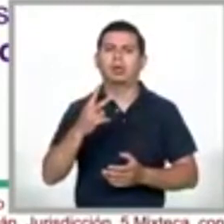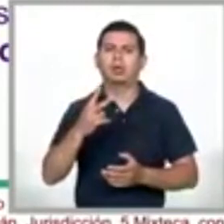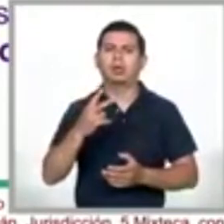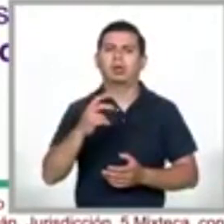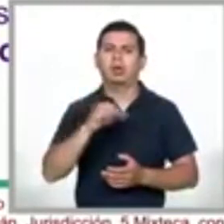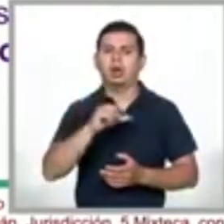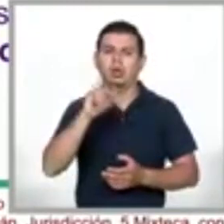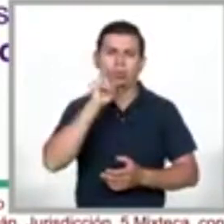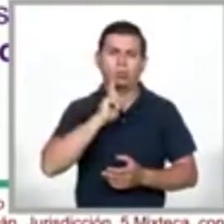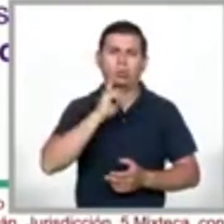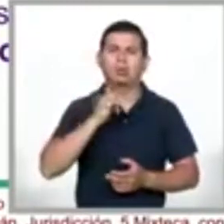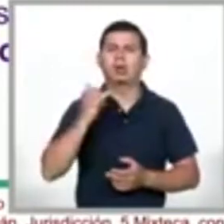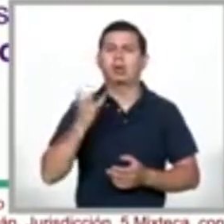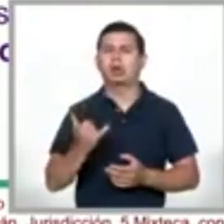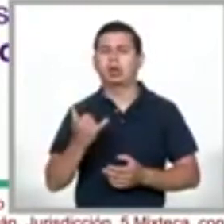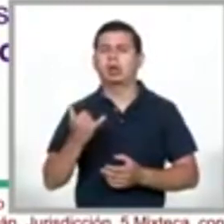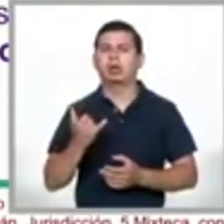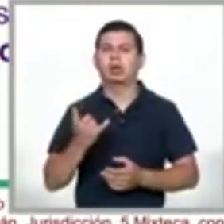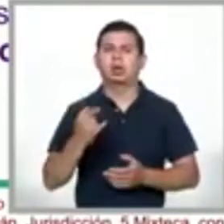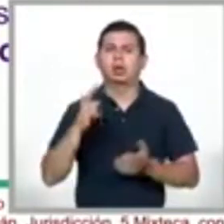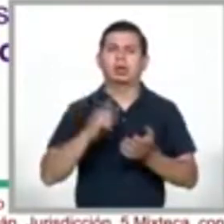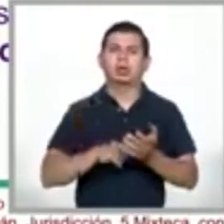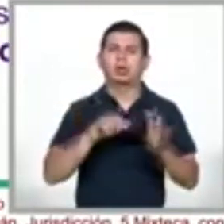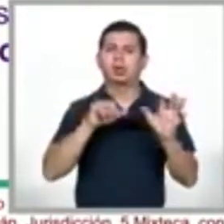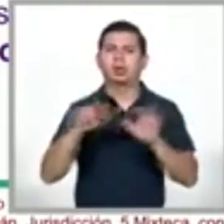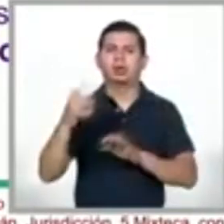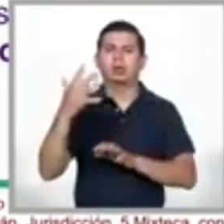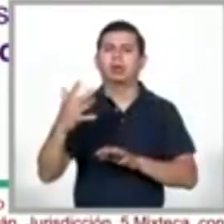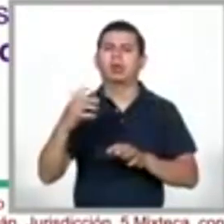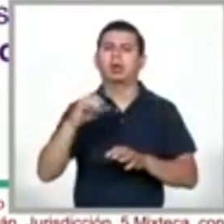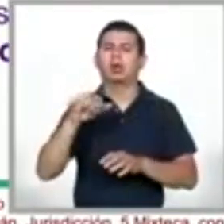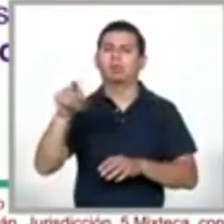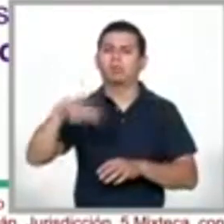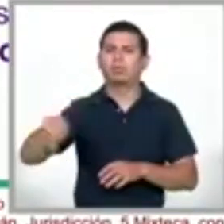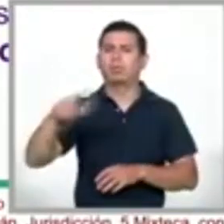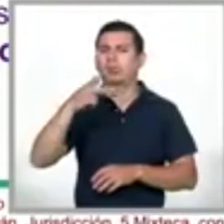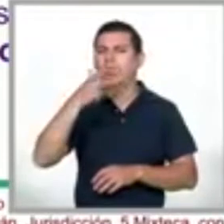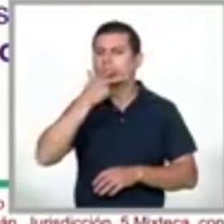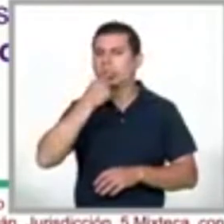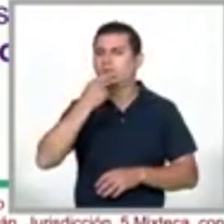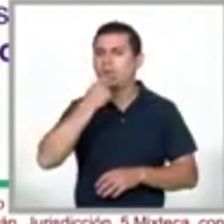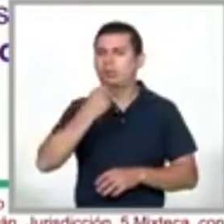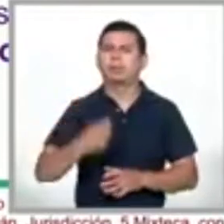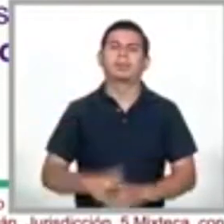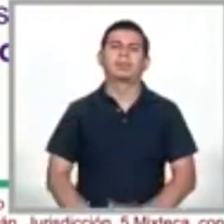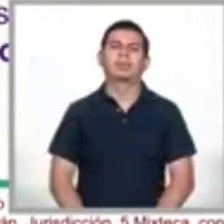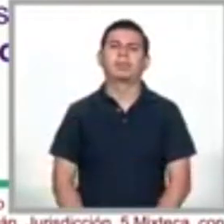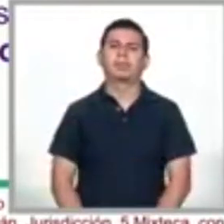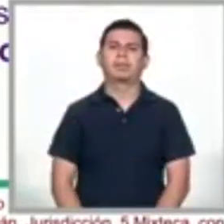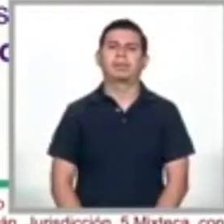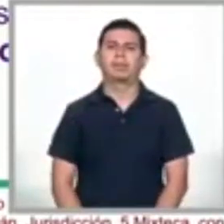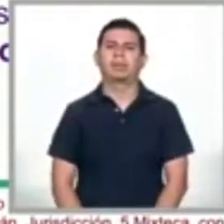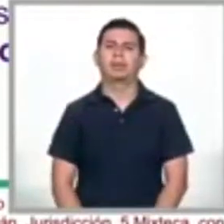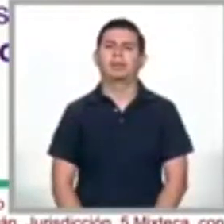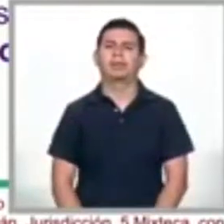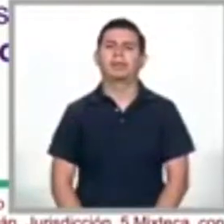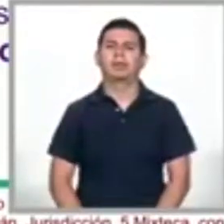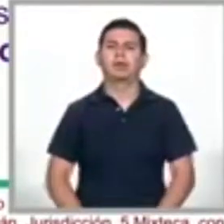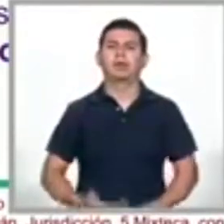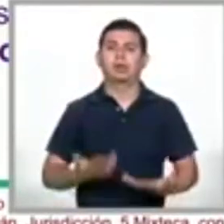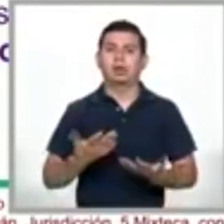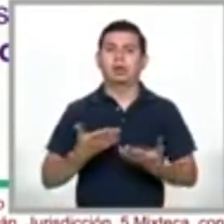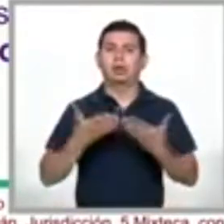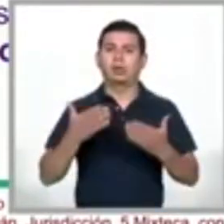sexo femenino, mientras que 1.605 son del sexo masculino. De acuerdo al tipo de atención,